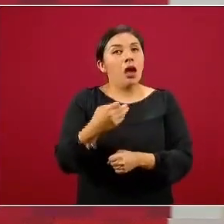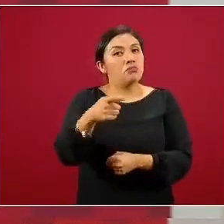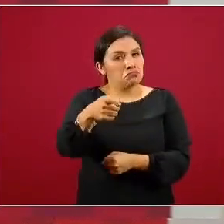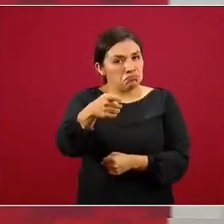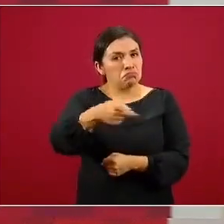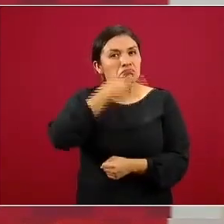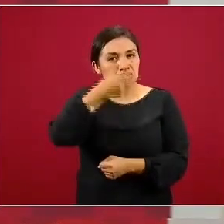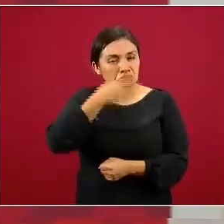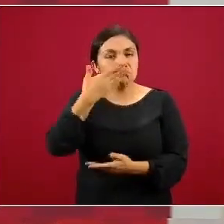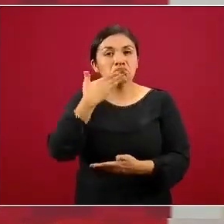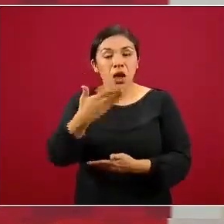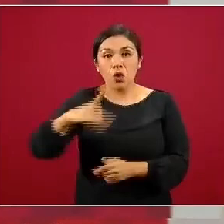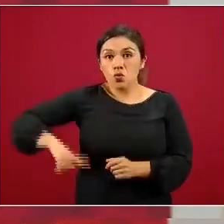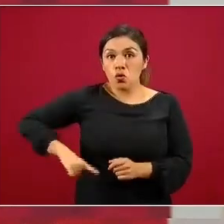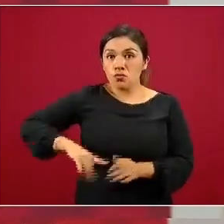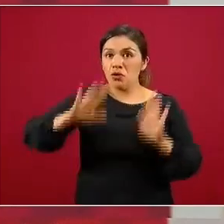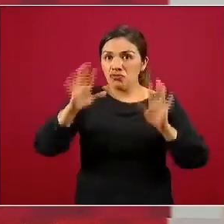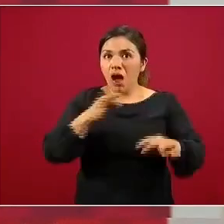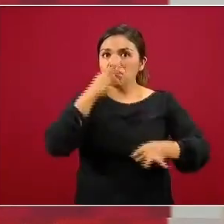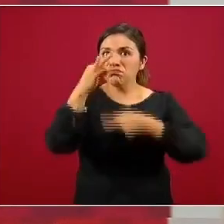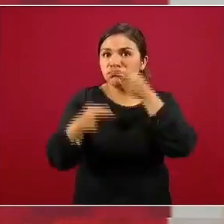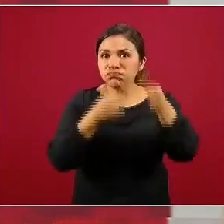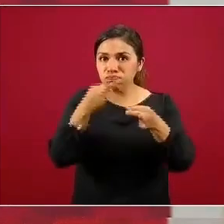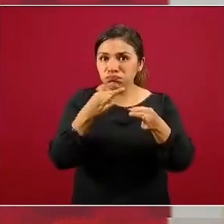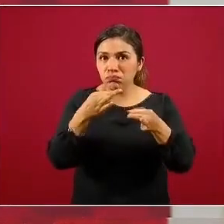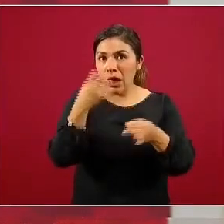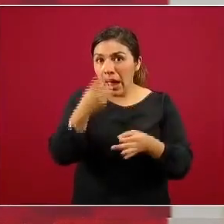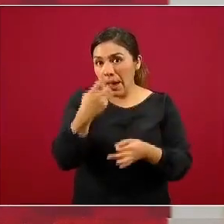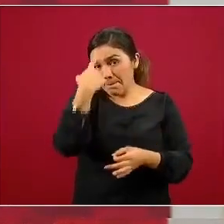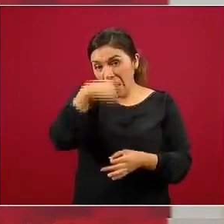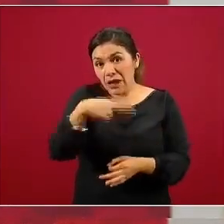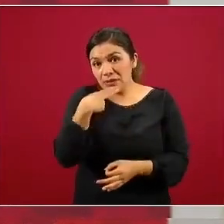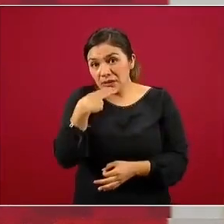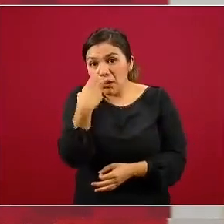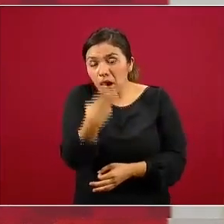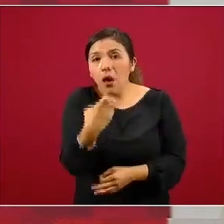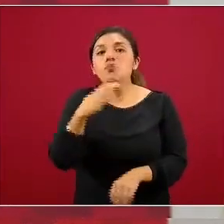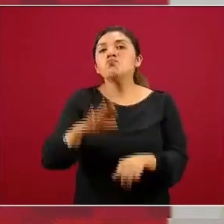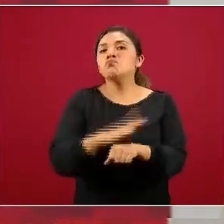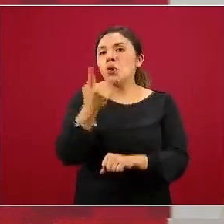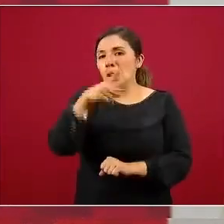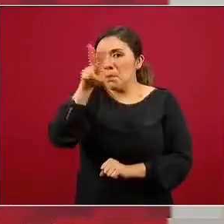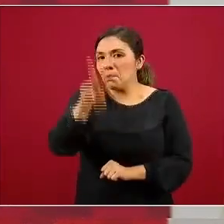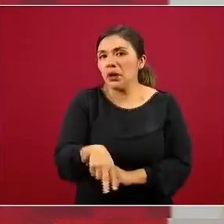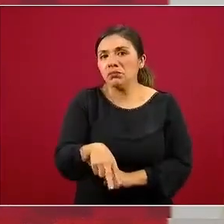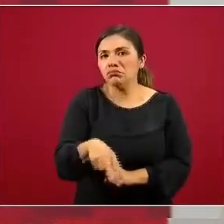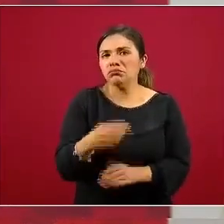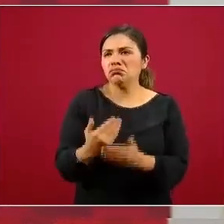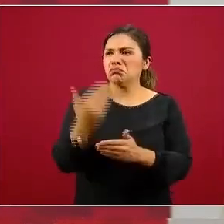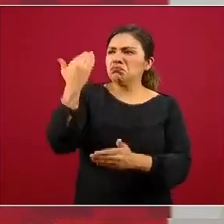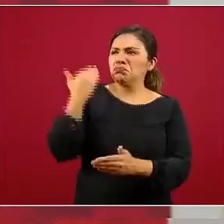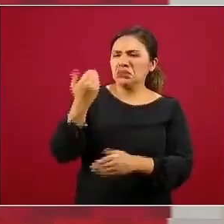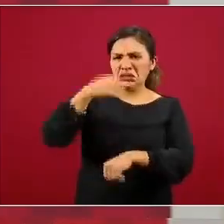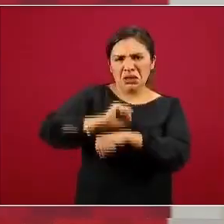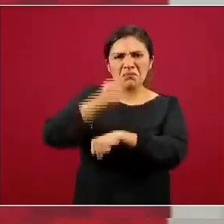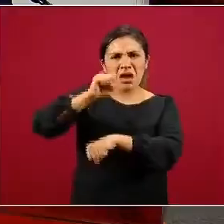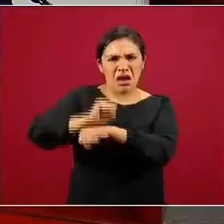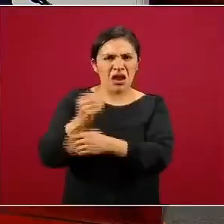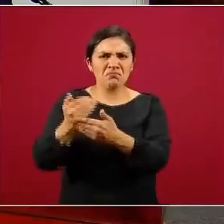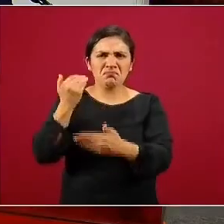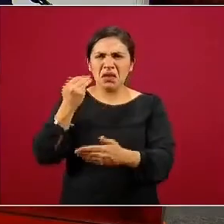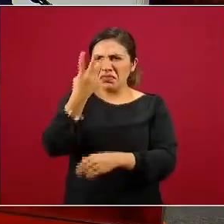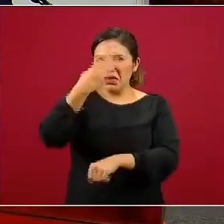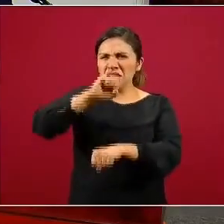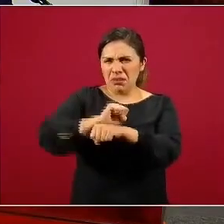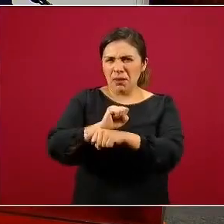muy bien que el gobierno de la Ciudad de México los haga públicos con este propósito, porque efectivamente hace varias semanas, si no recuerdo mal,